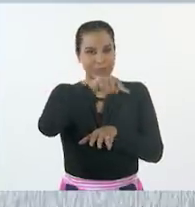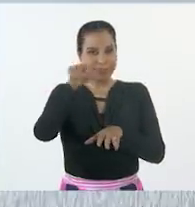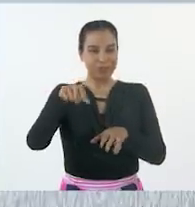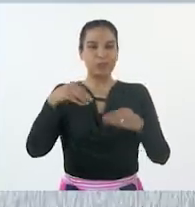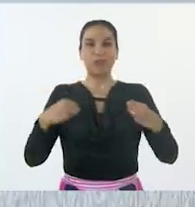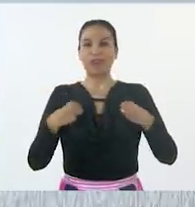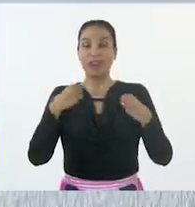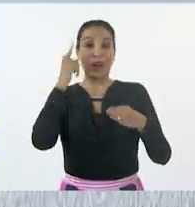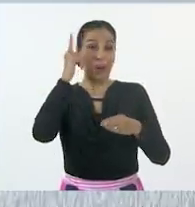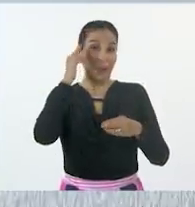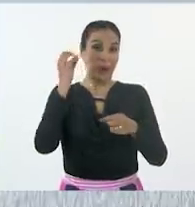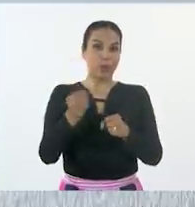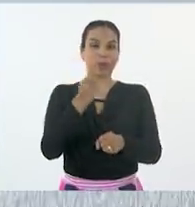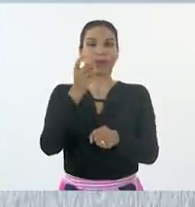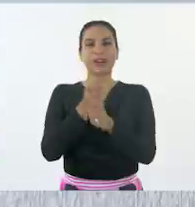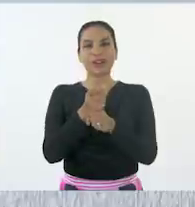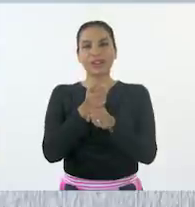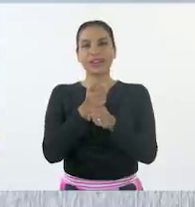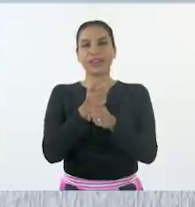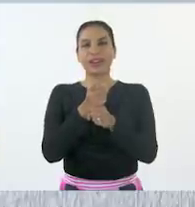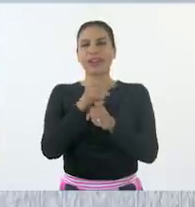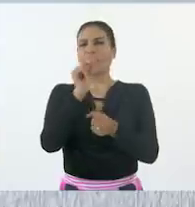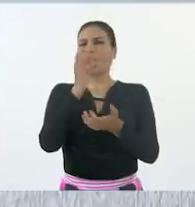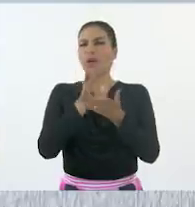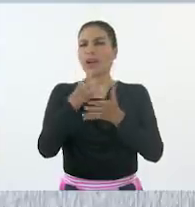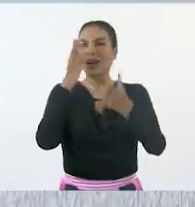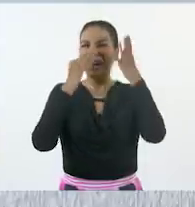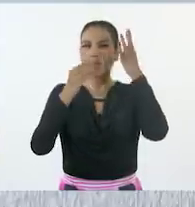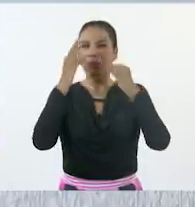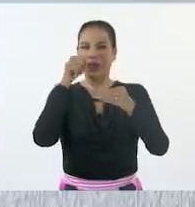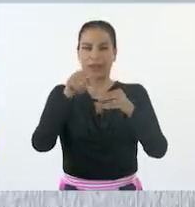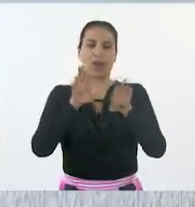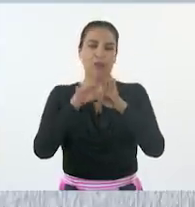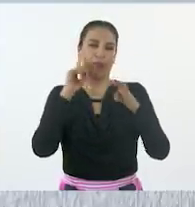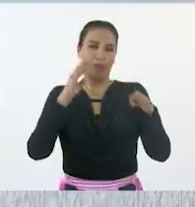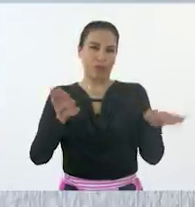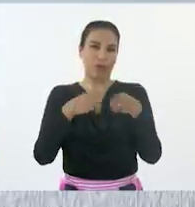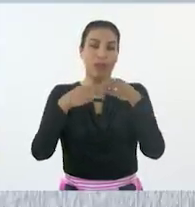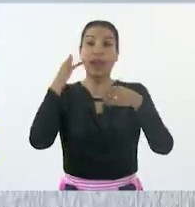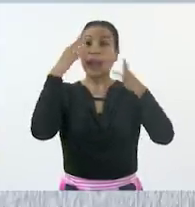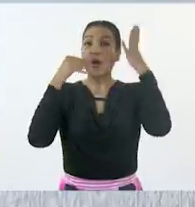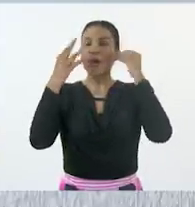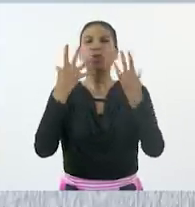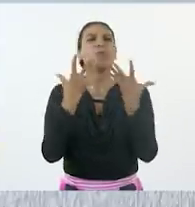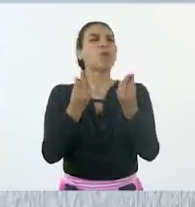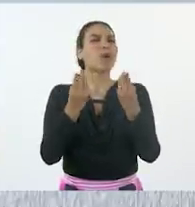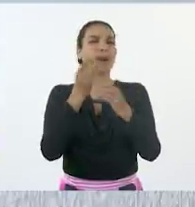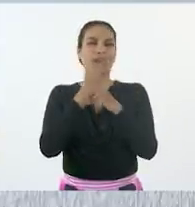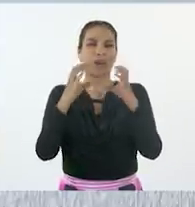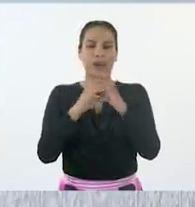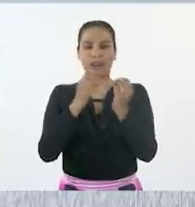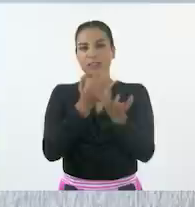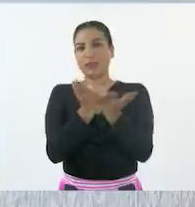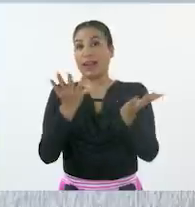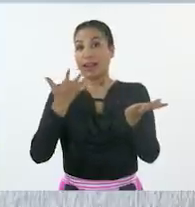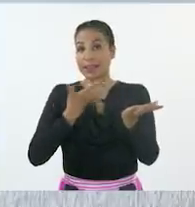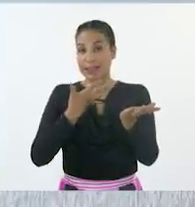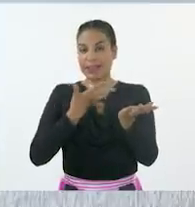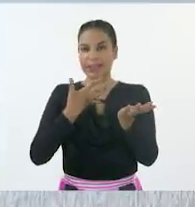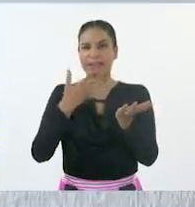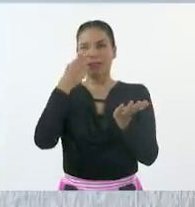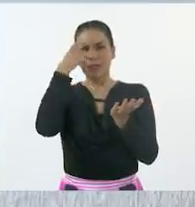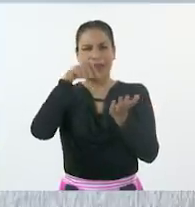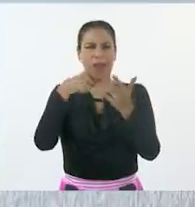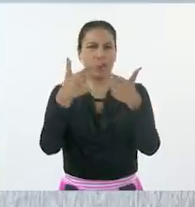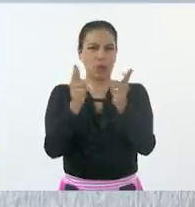desde la oportunidad. No solo aprendes esta disciplina artística, aprendes muchas cosas que conllevan el estar